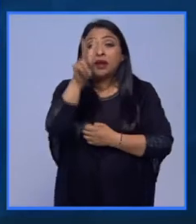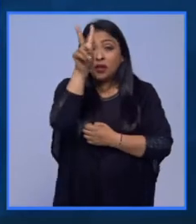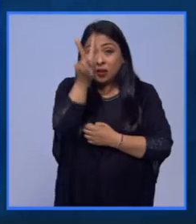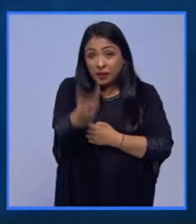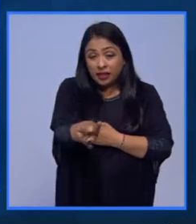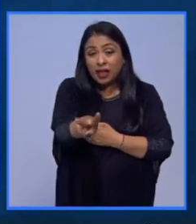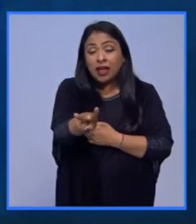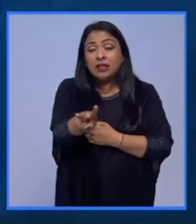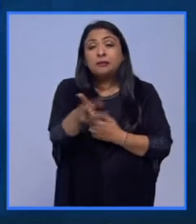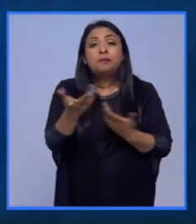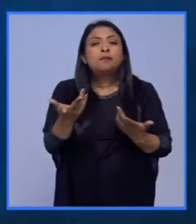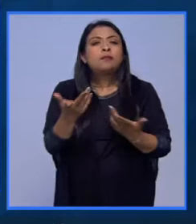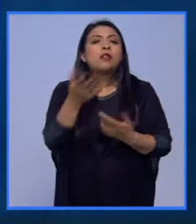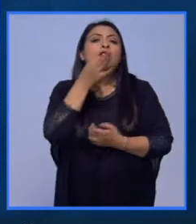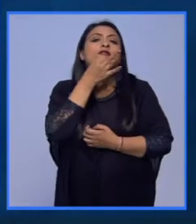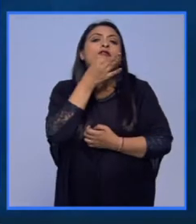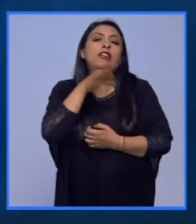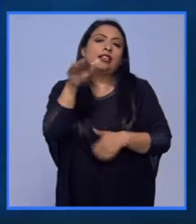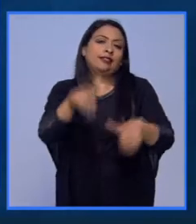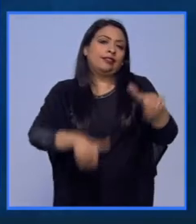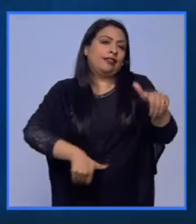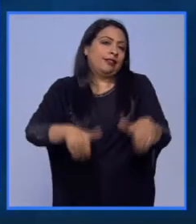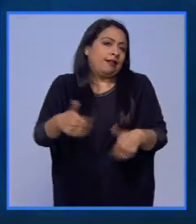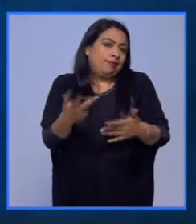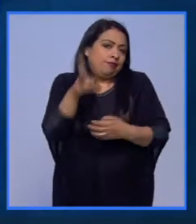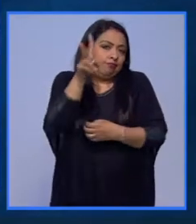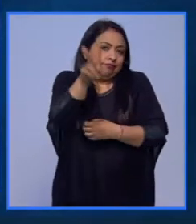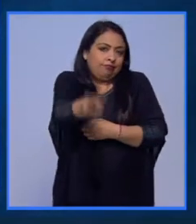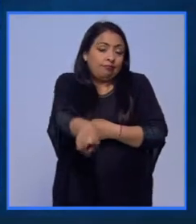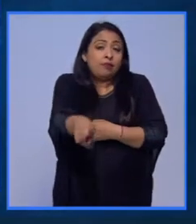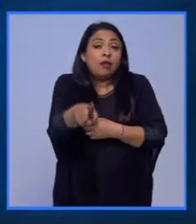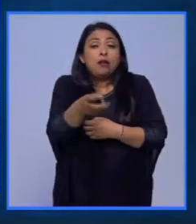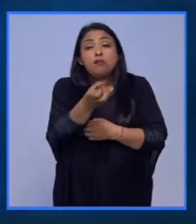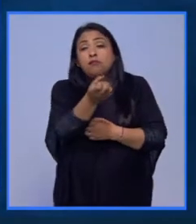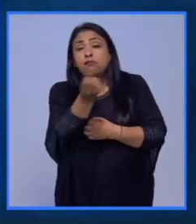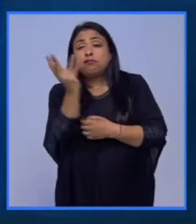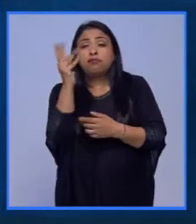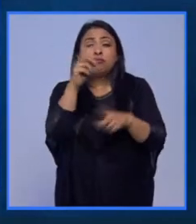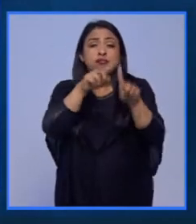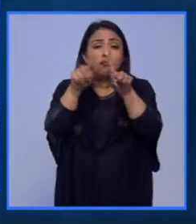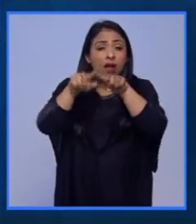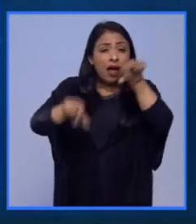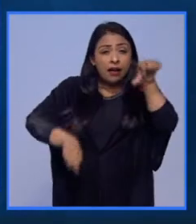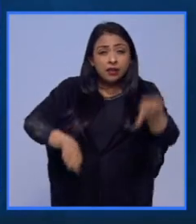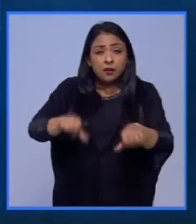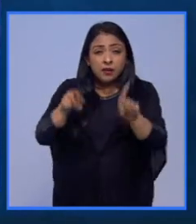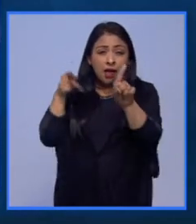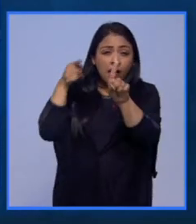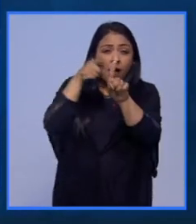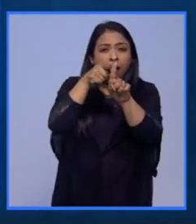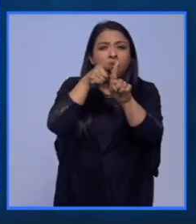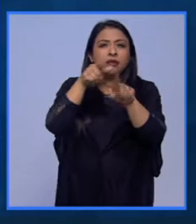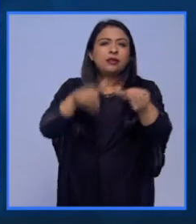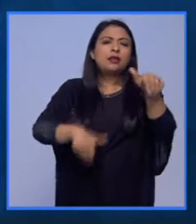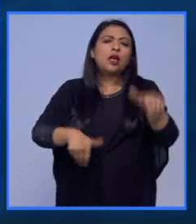realmente es una fiesta del teatro, realmente, y la cantidad de actividades que hay en torno al teatro